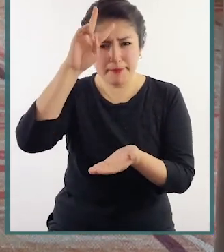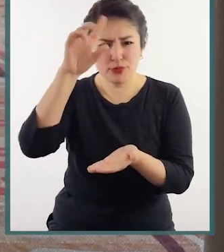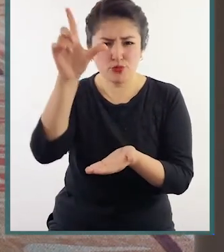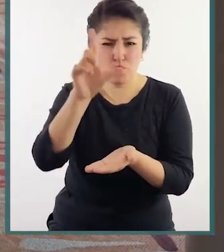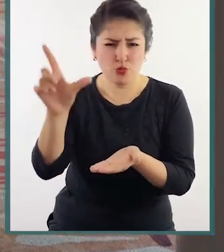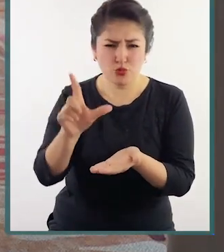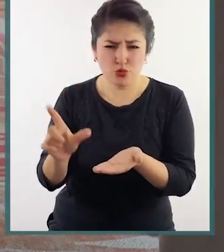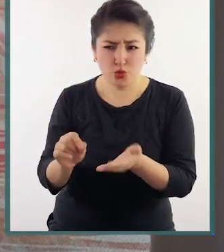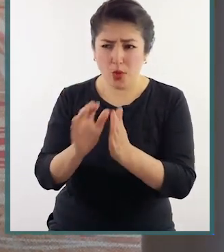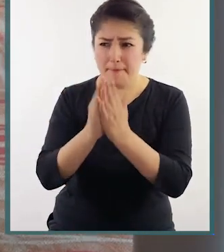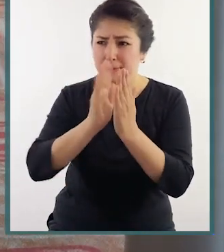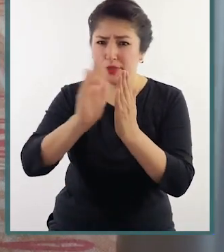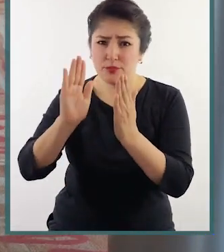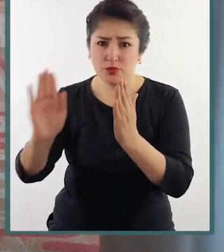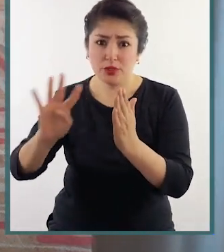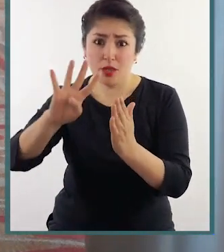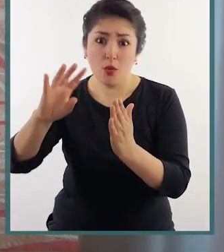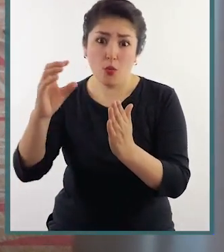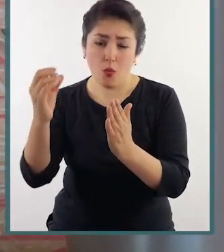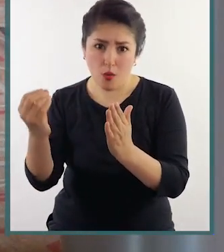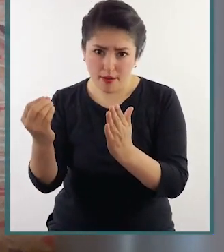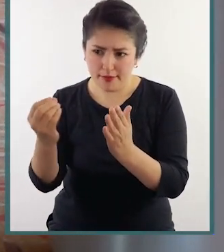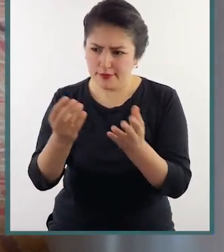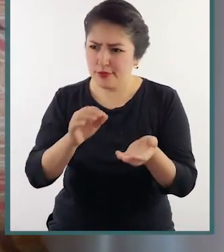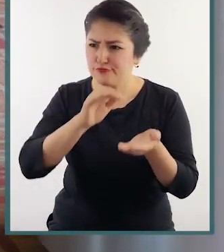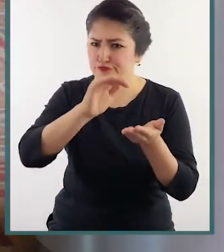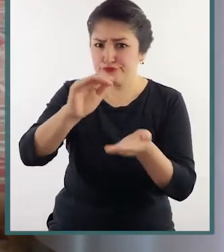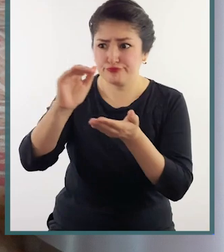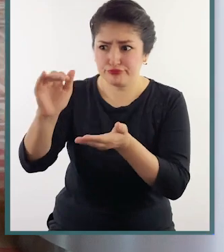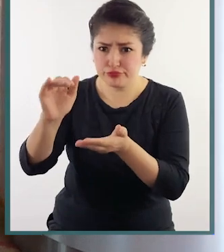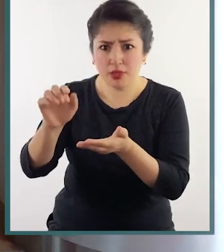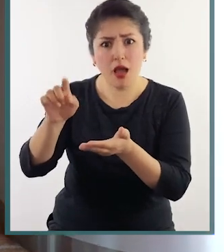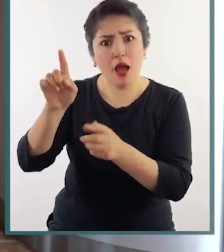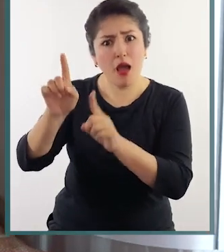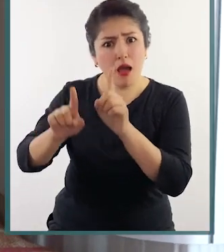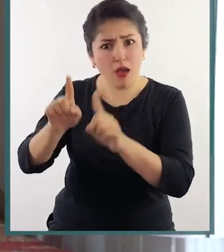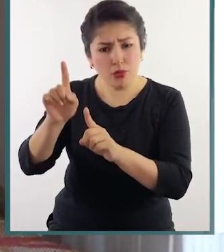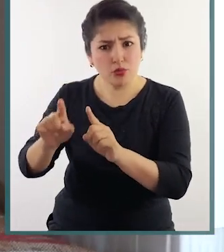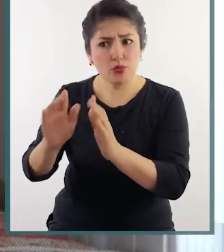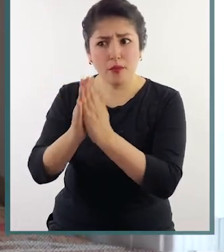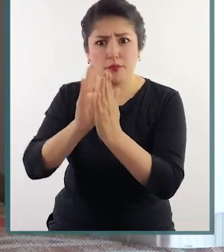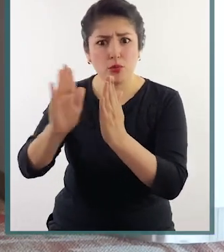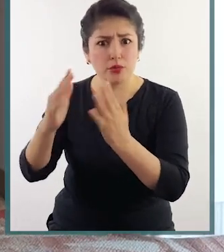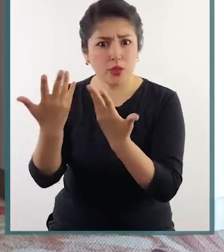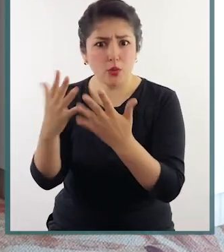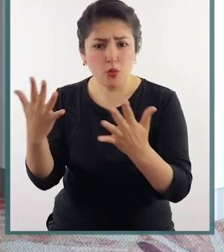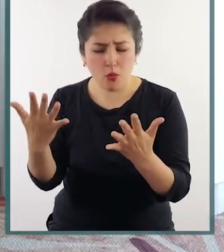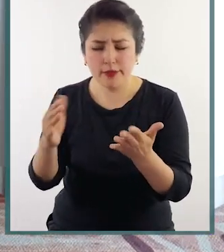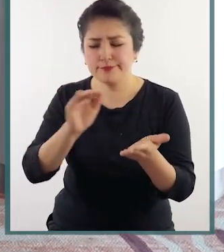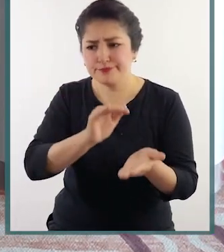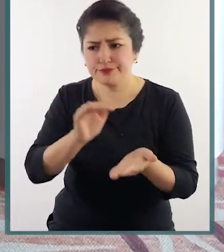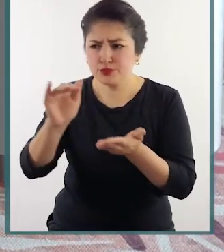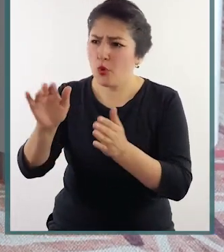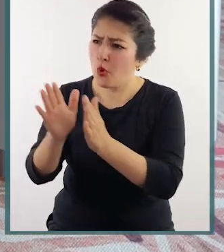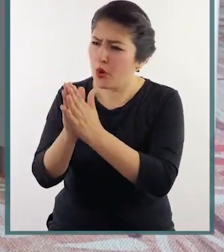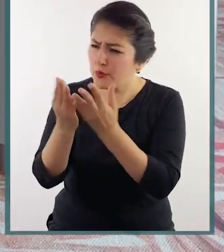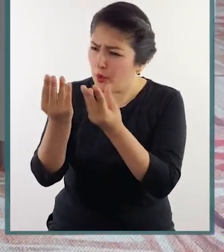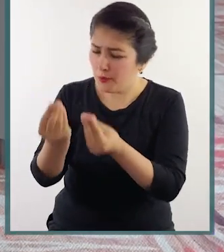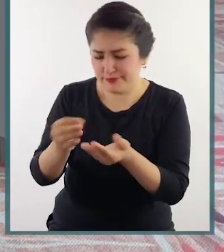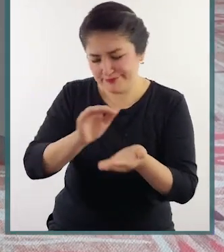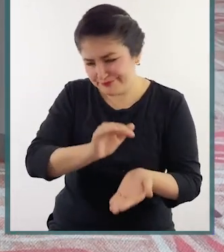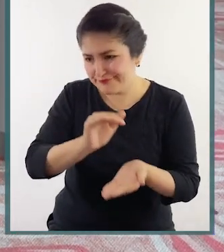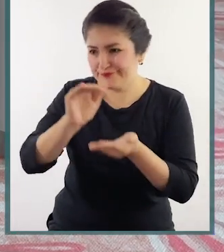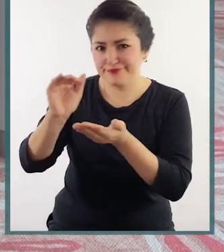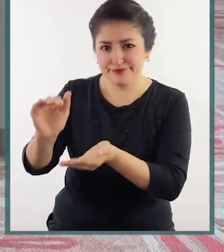las llevará a 40 bibliotecas en las diferentes regiones del país. En algunas de ellas no contaban con bibliotecas o contaban con